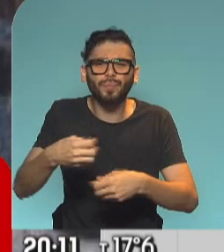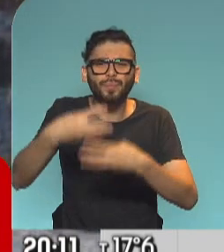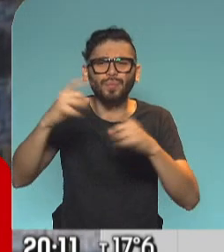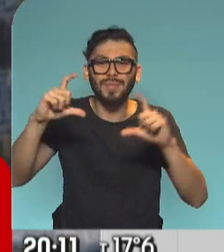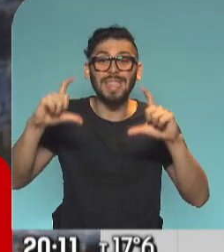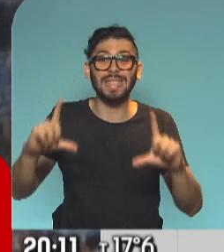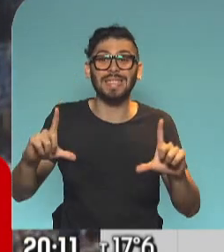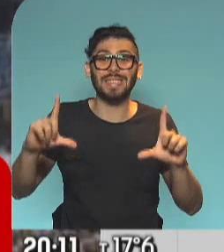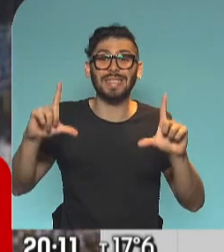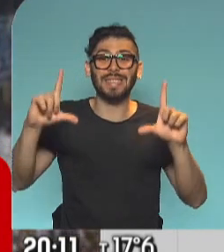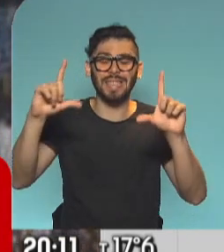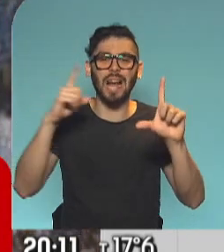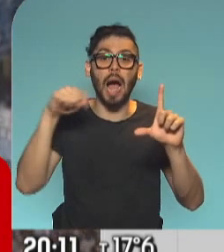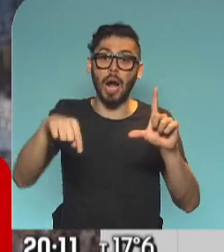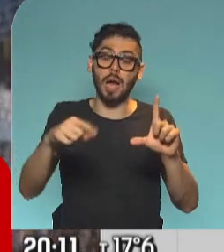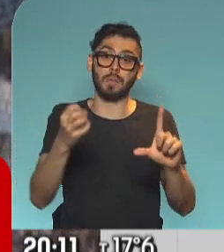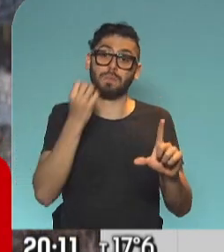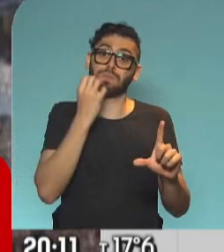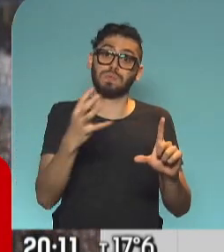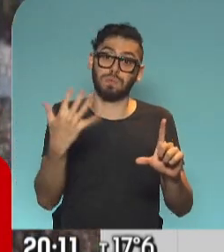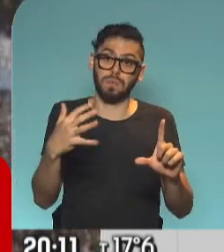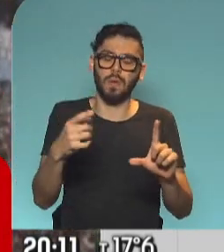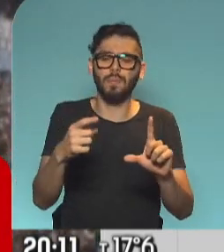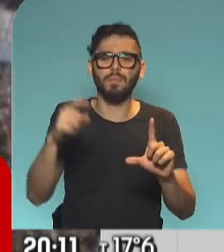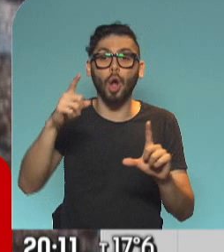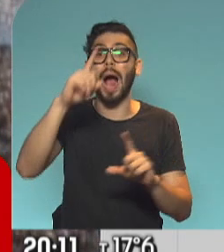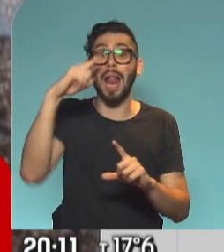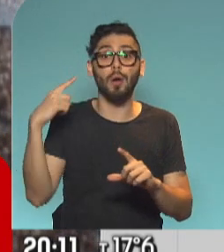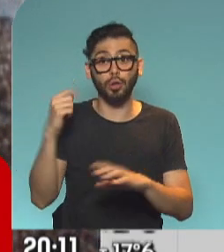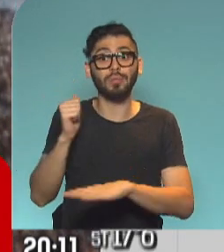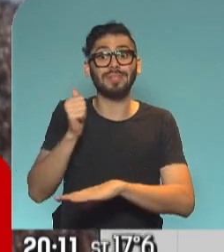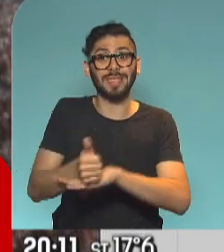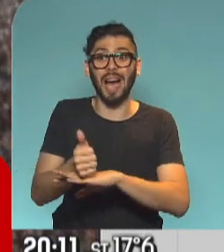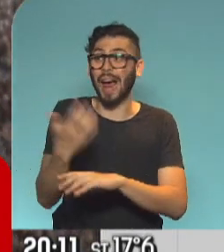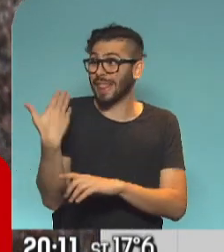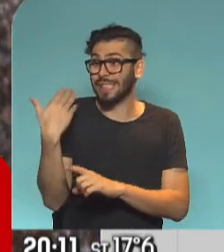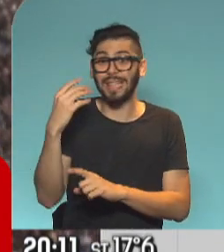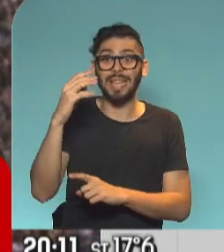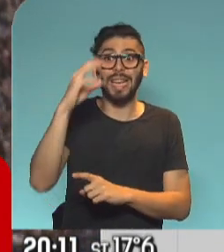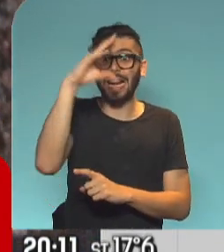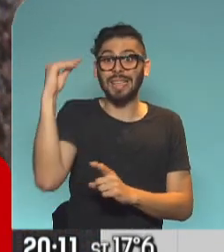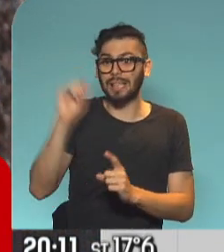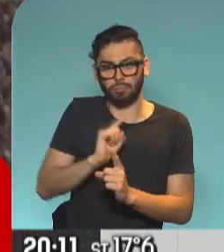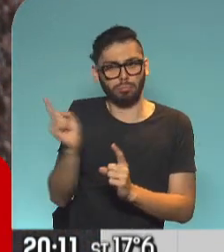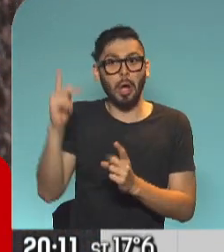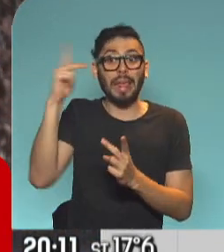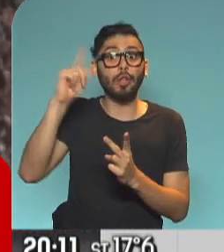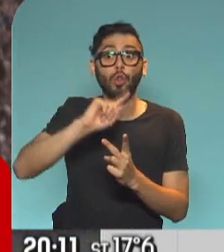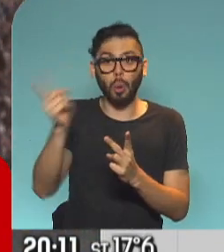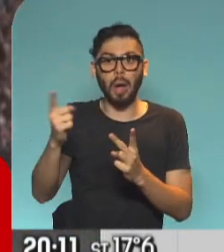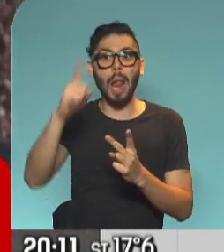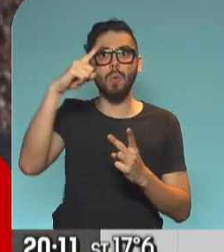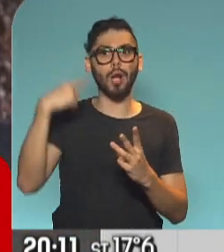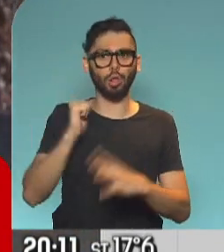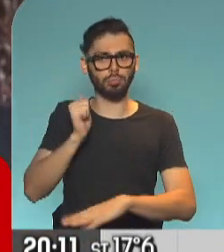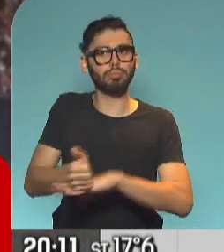es que quedó más explícito esta vez. Pero también hay que destacar que Alberto Fernández participó cuando ni Cristina lo había hecho, ni Néstor Kirchner tampoco. Entonces hay